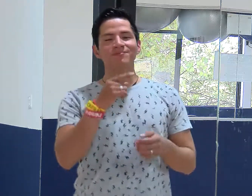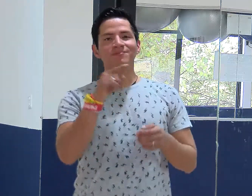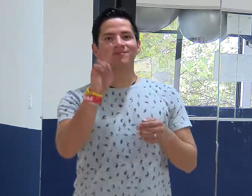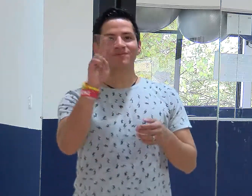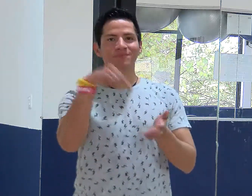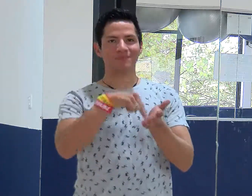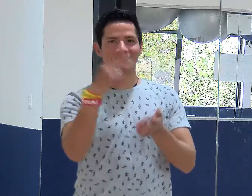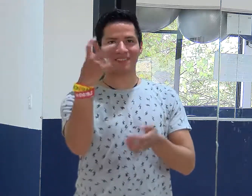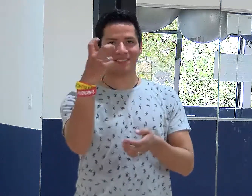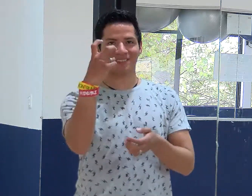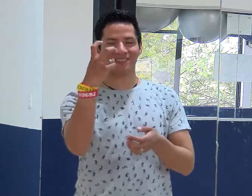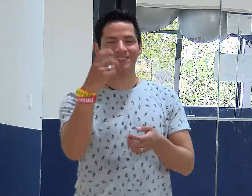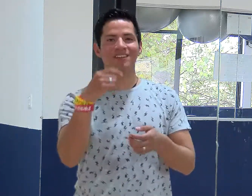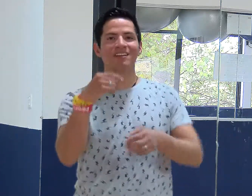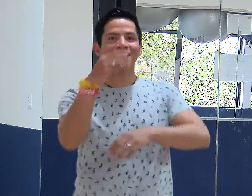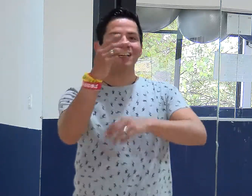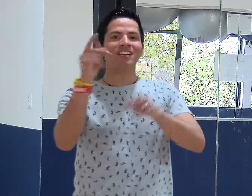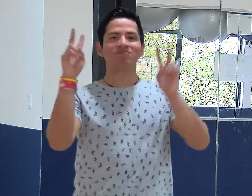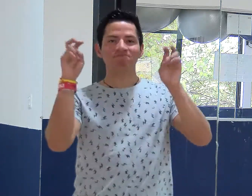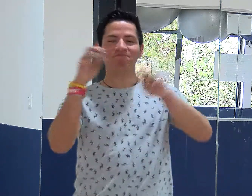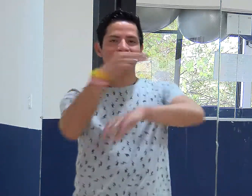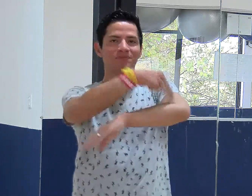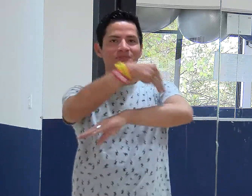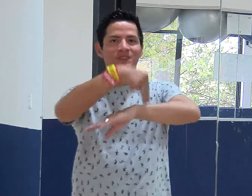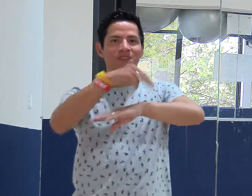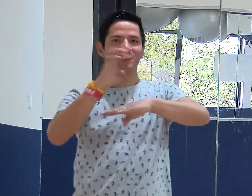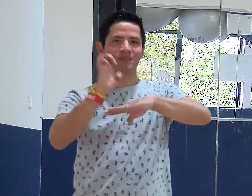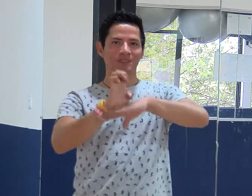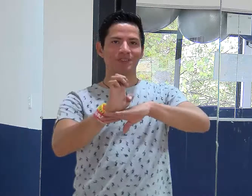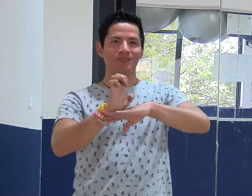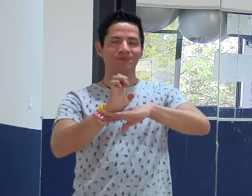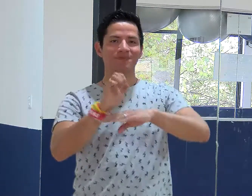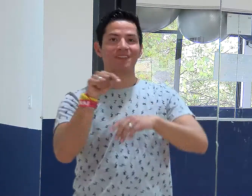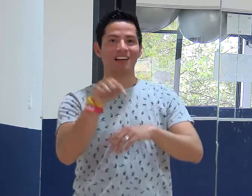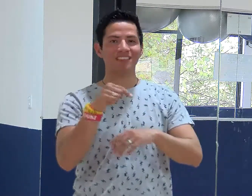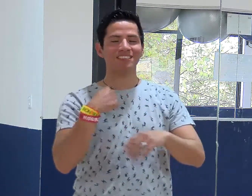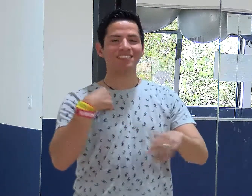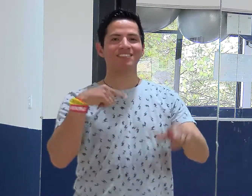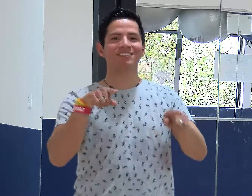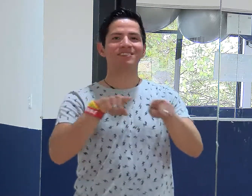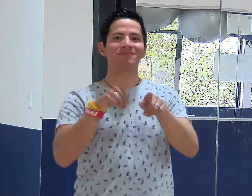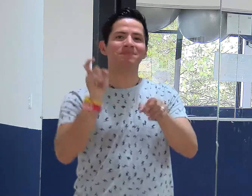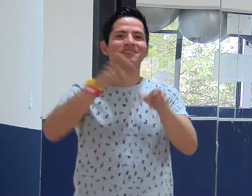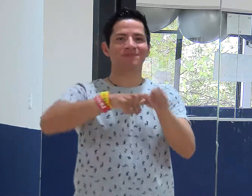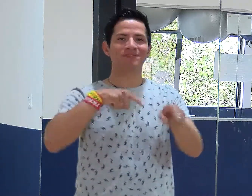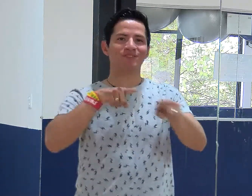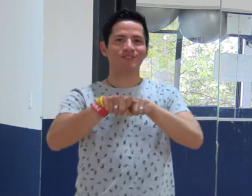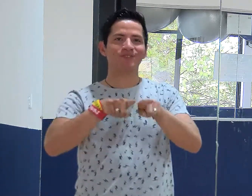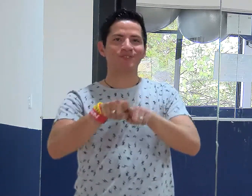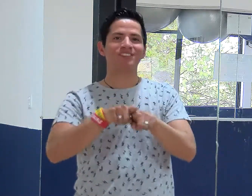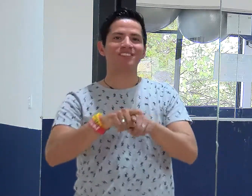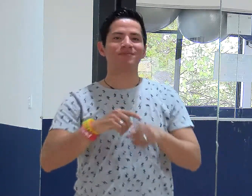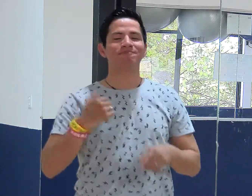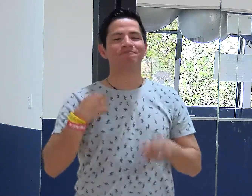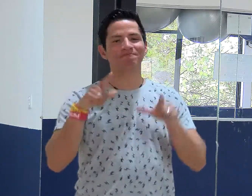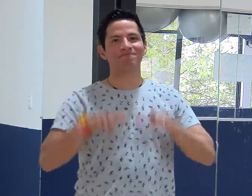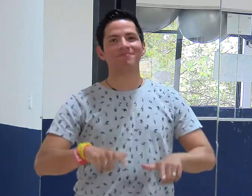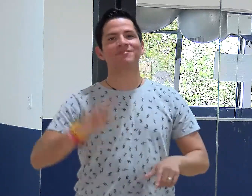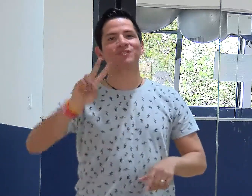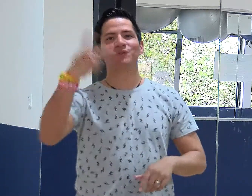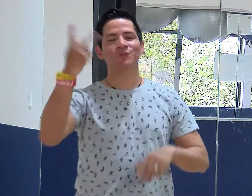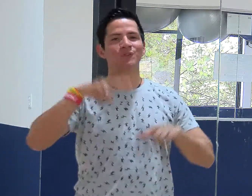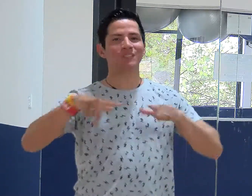Empecé mi carrera de modelaje en el 2013. Fue precisamente en un concurso que se llamaba Miss y Mr. Ecuador,